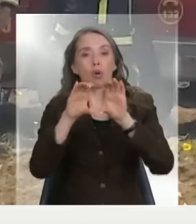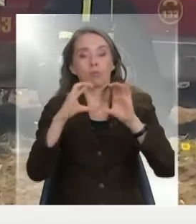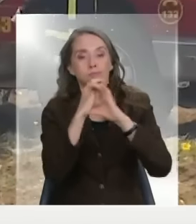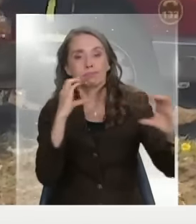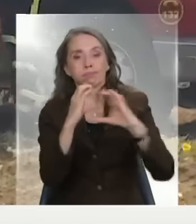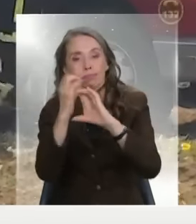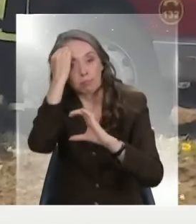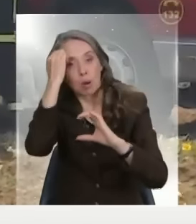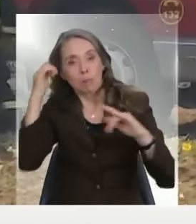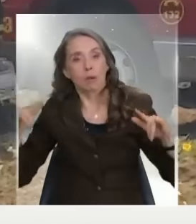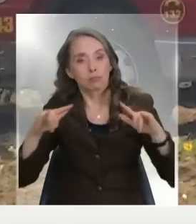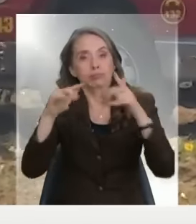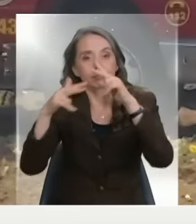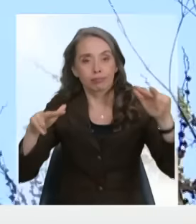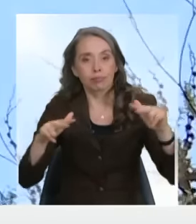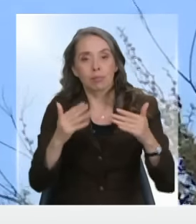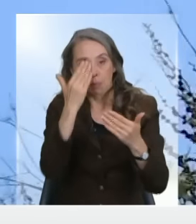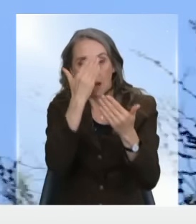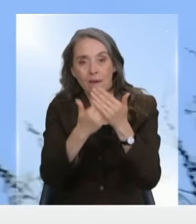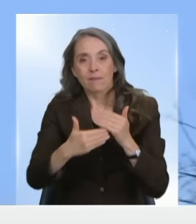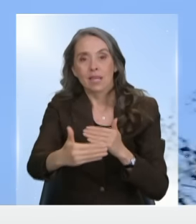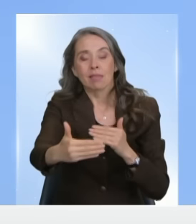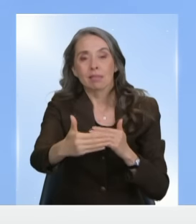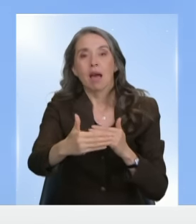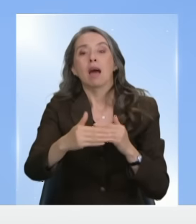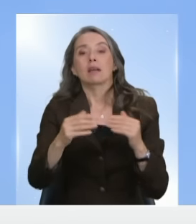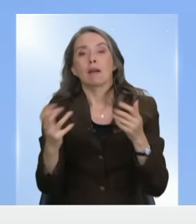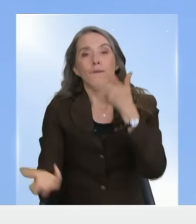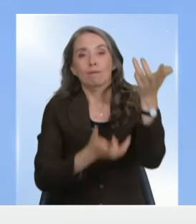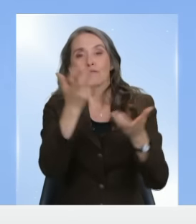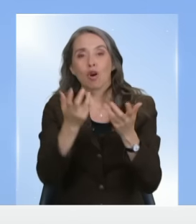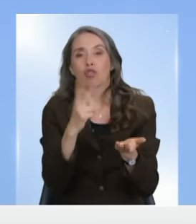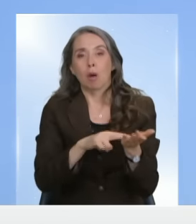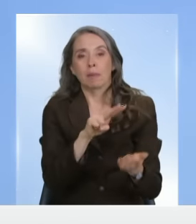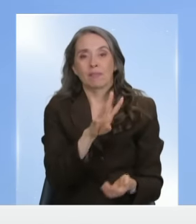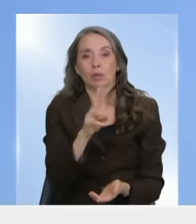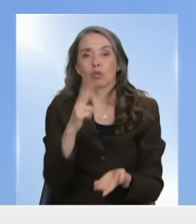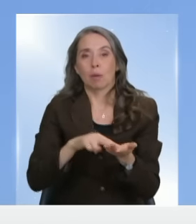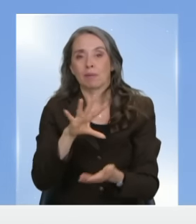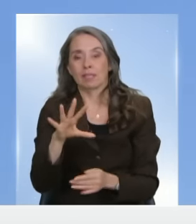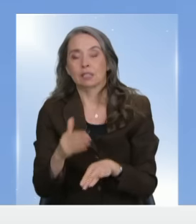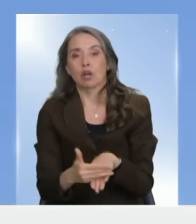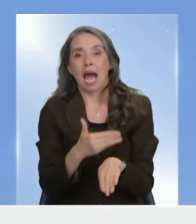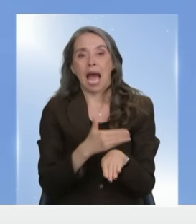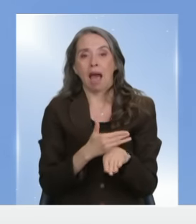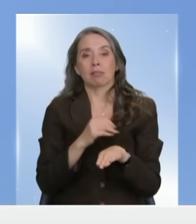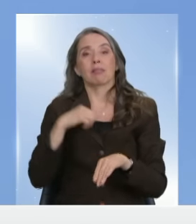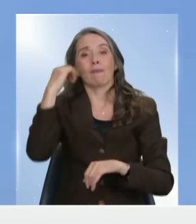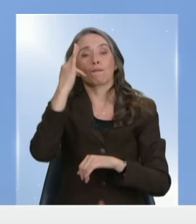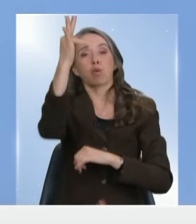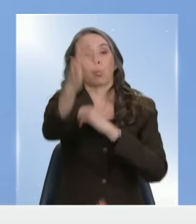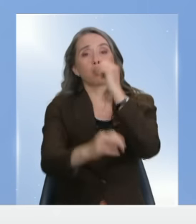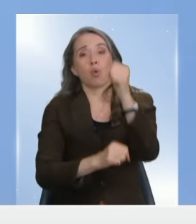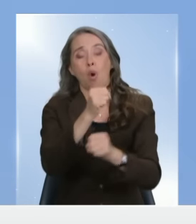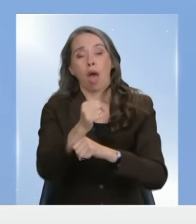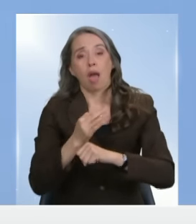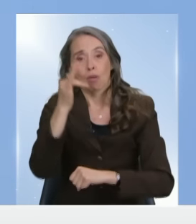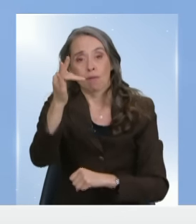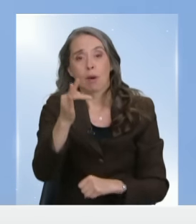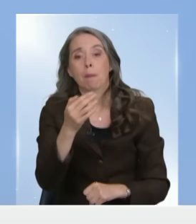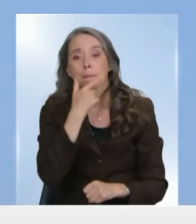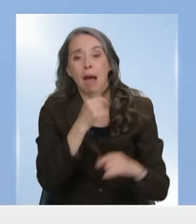verano 2024-2025. Claramente eso se debe adelantar en las siguientes temporadas, ya que hubiesen facilitado